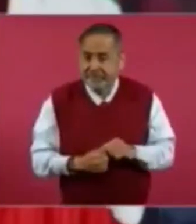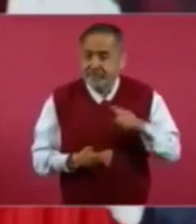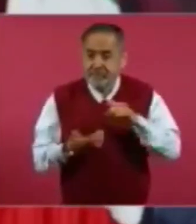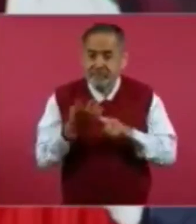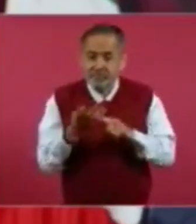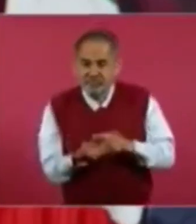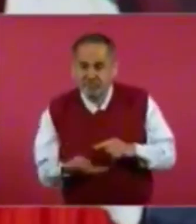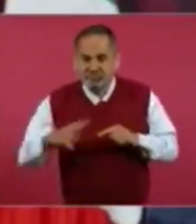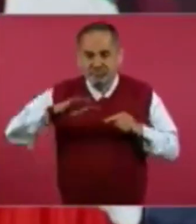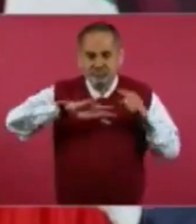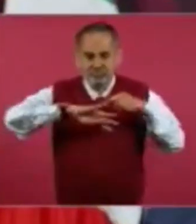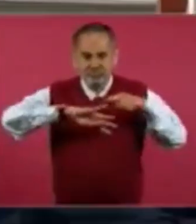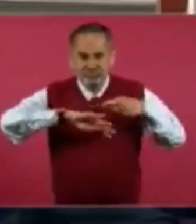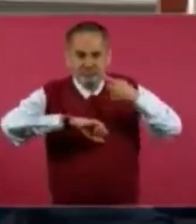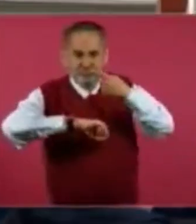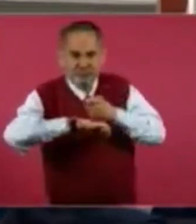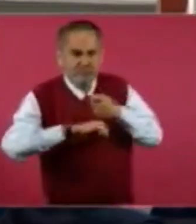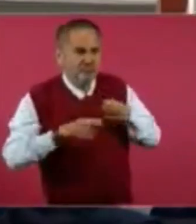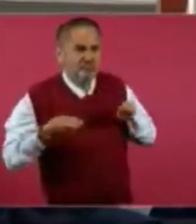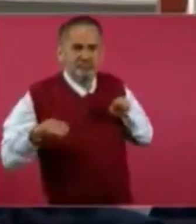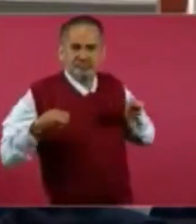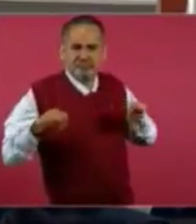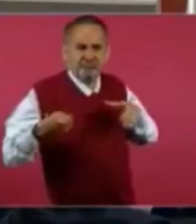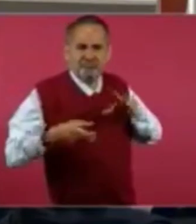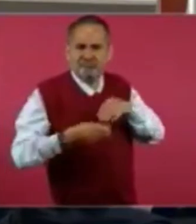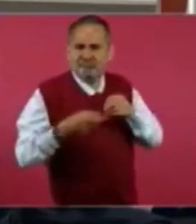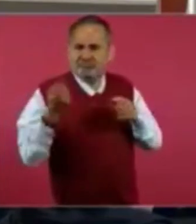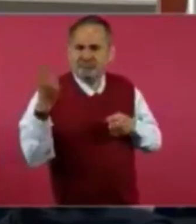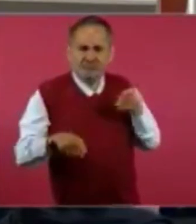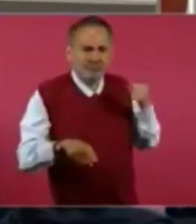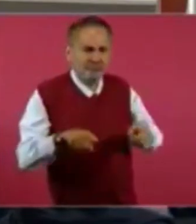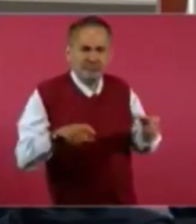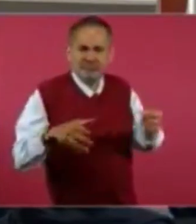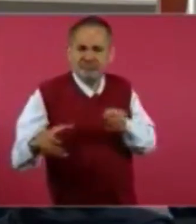Llegaron a ser el poder de los poderes.